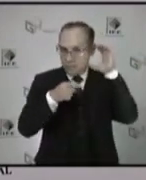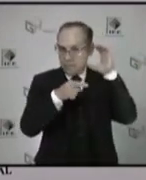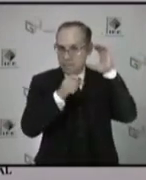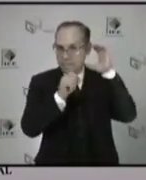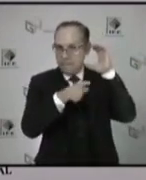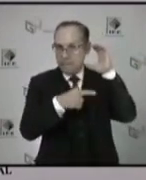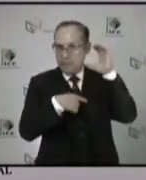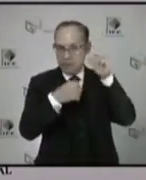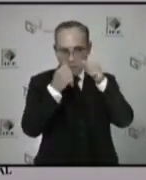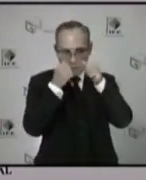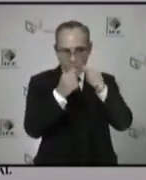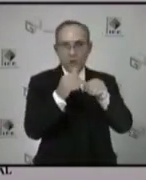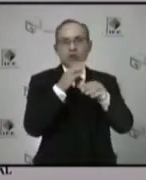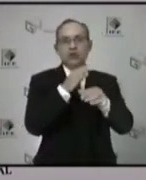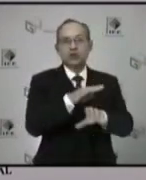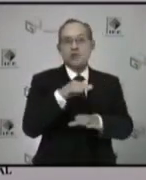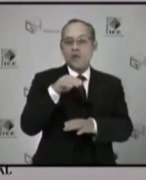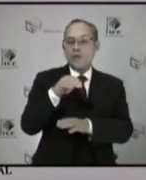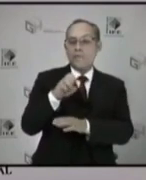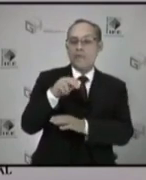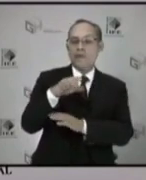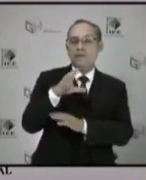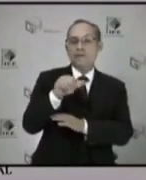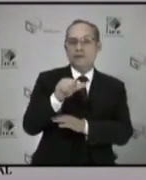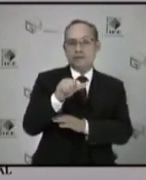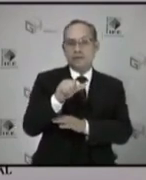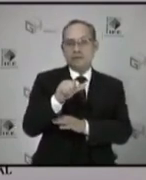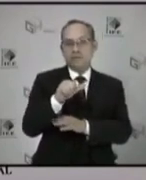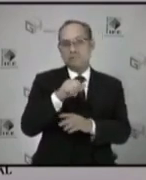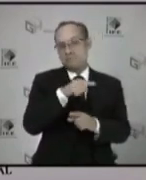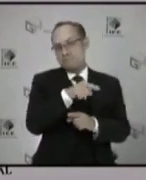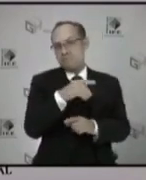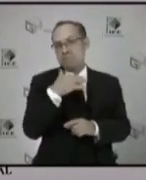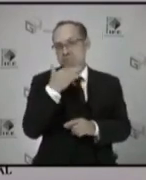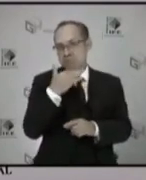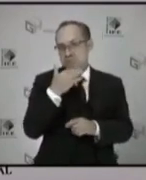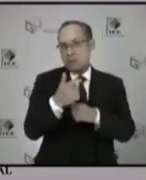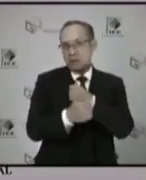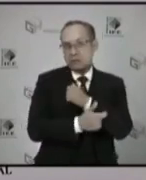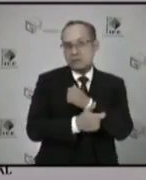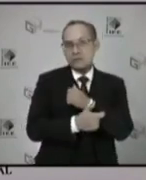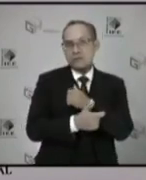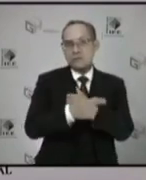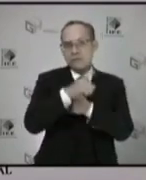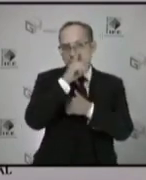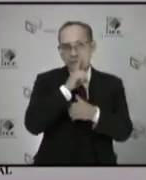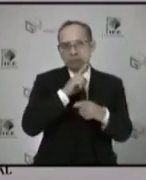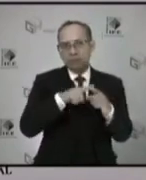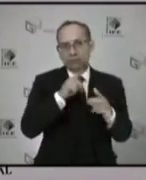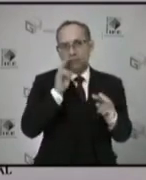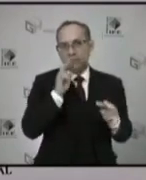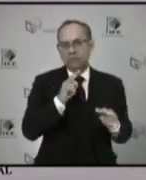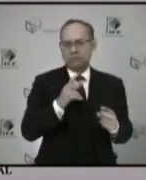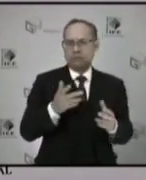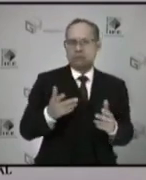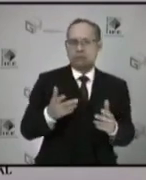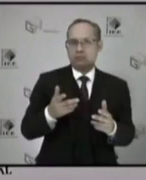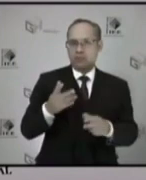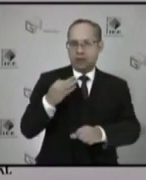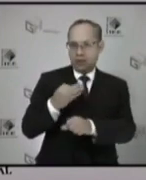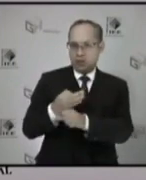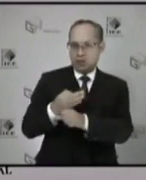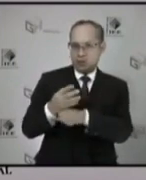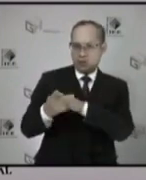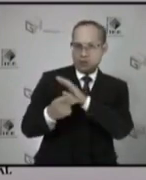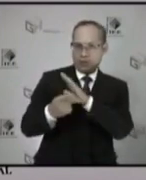la corrupción, mentiroso, todo lo que quieran. Pero bueno, hoy lo estoy ratificando. Yo jamás en la vida